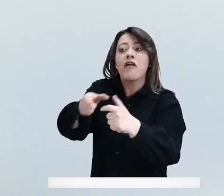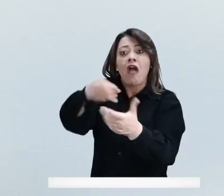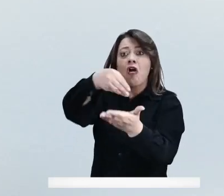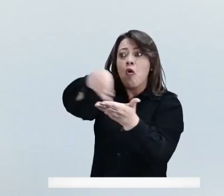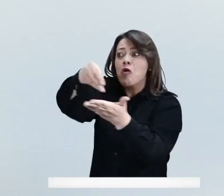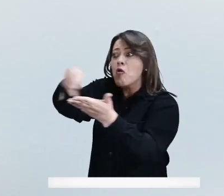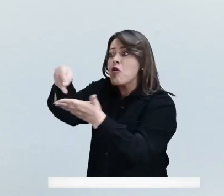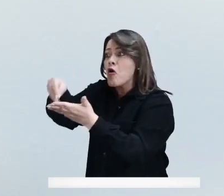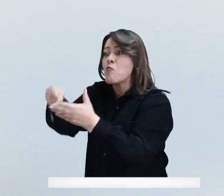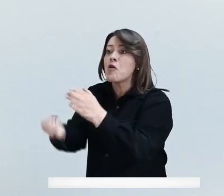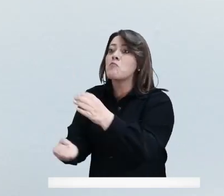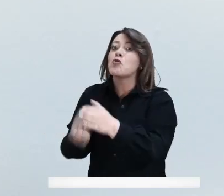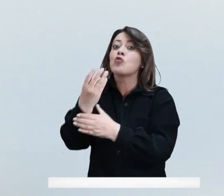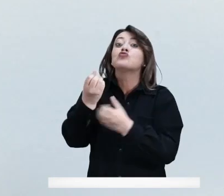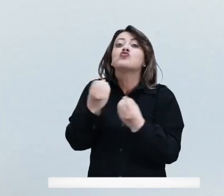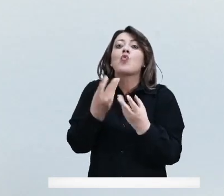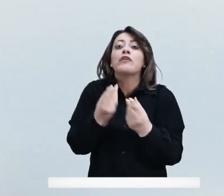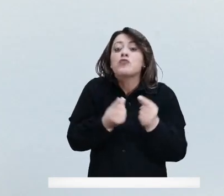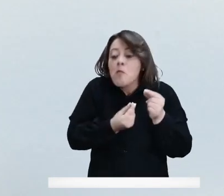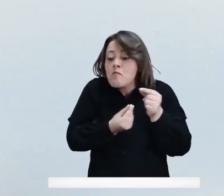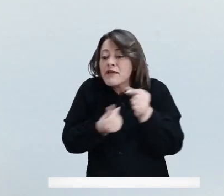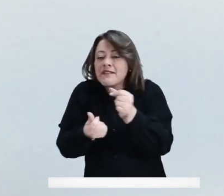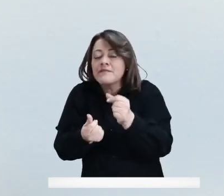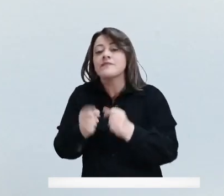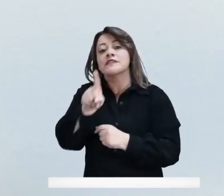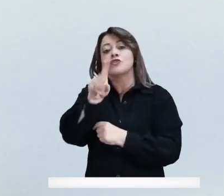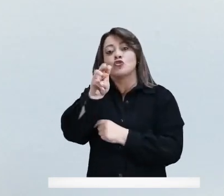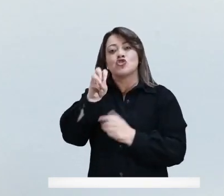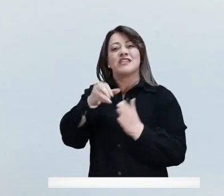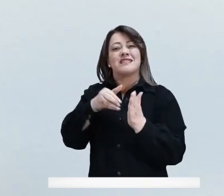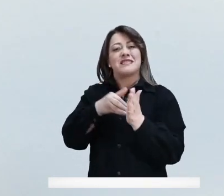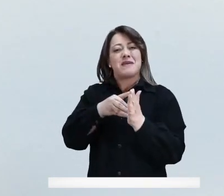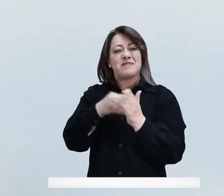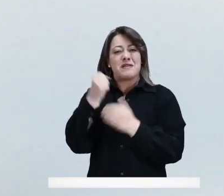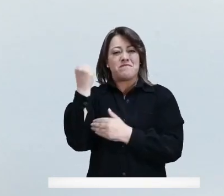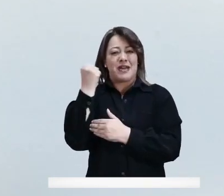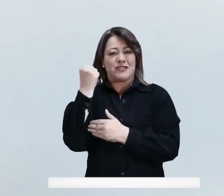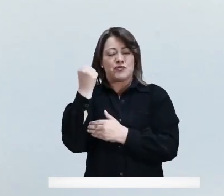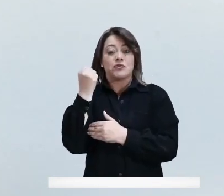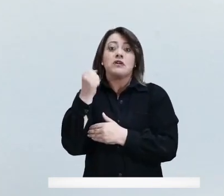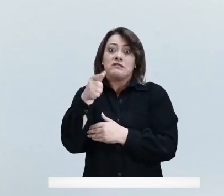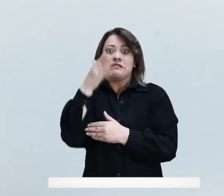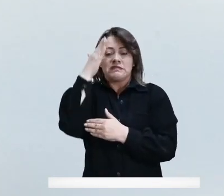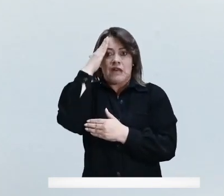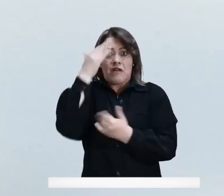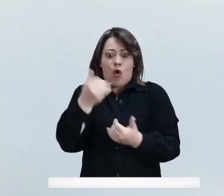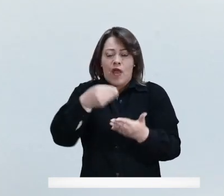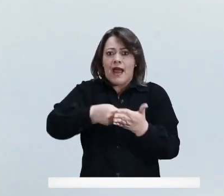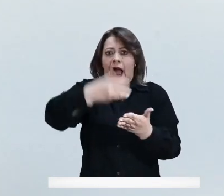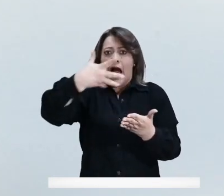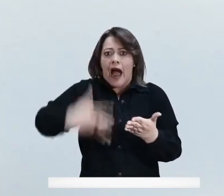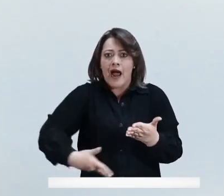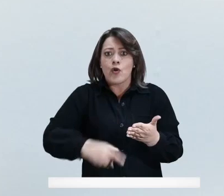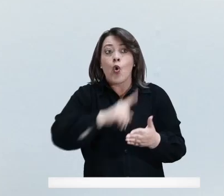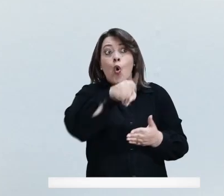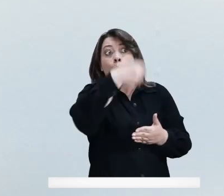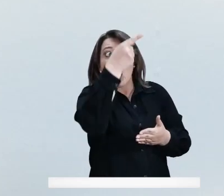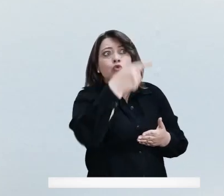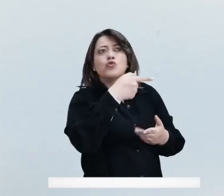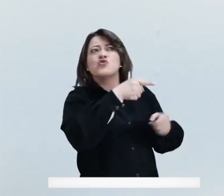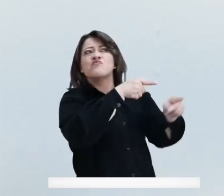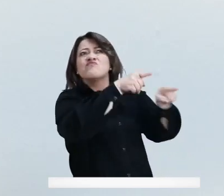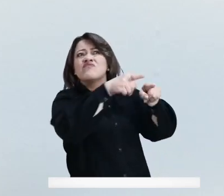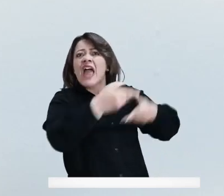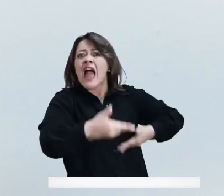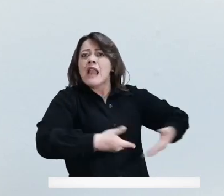pesos que usa la población con discapacidad hoy, que va con subsidio y le rinden poco porque todo está muy costoso, es la barrera que hemos encontrado ahora,